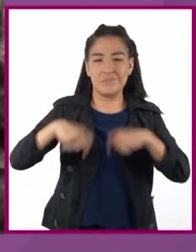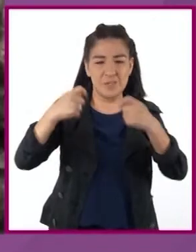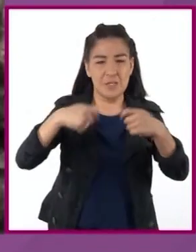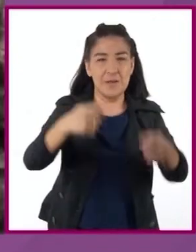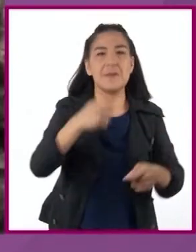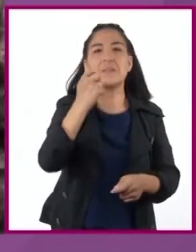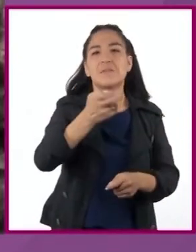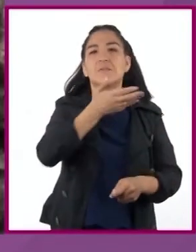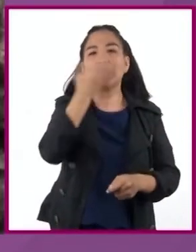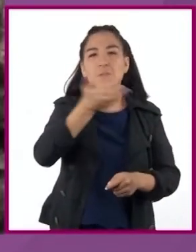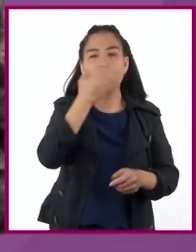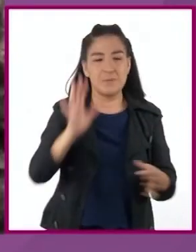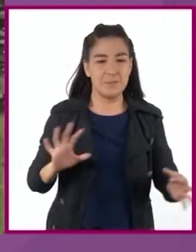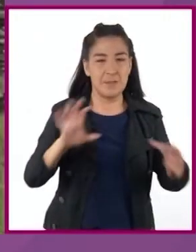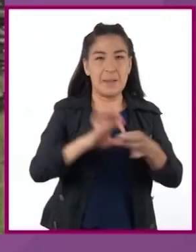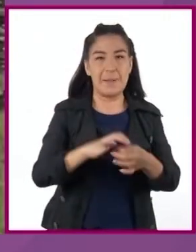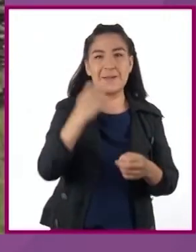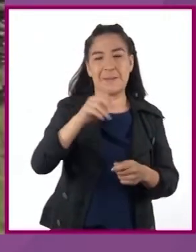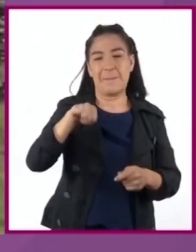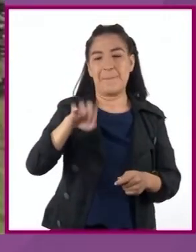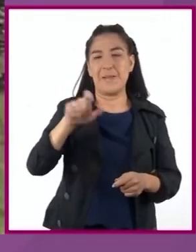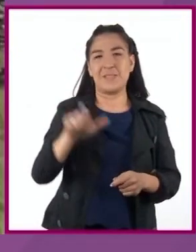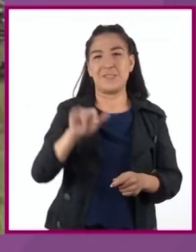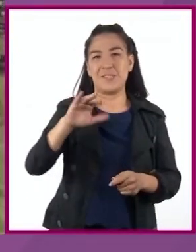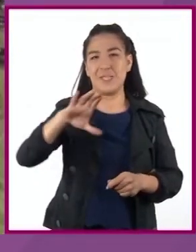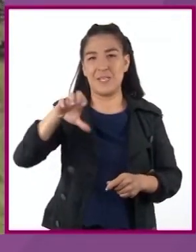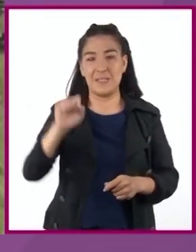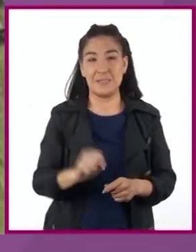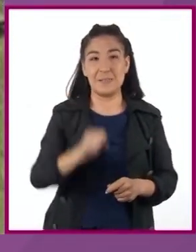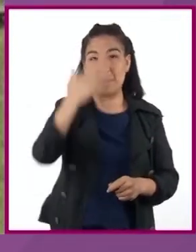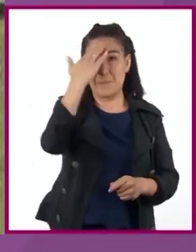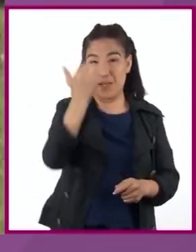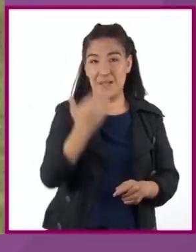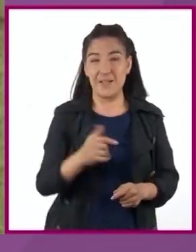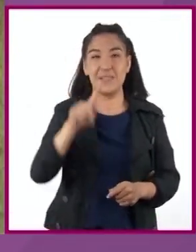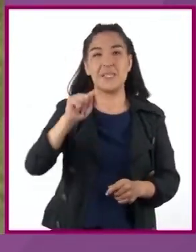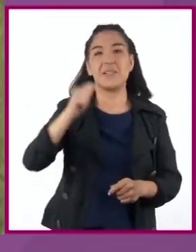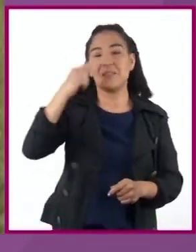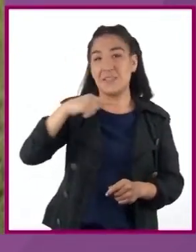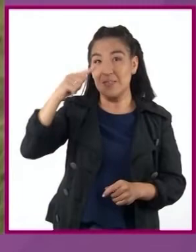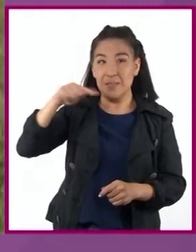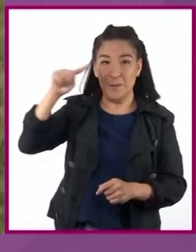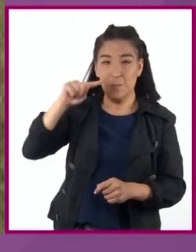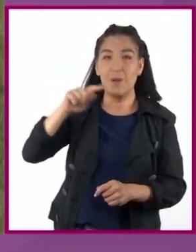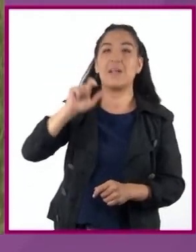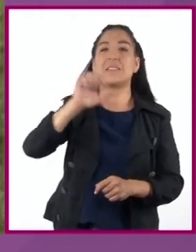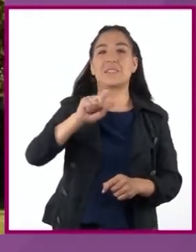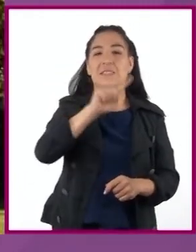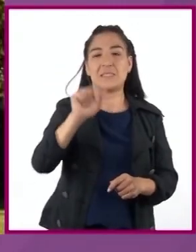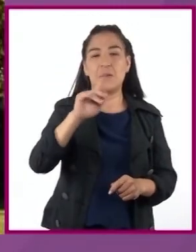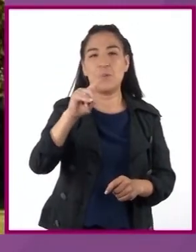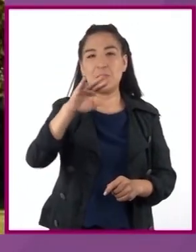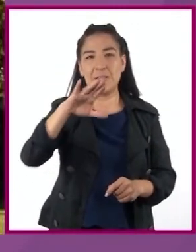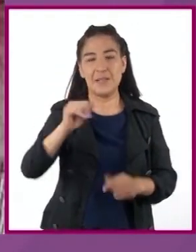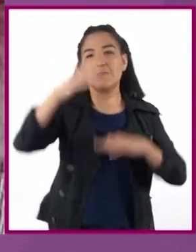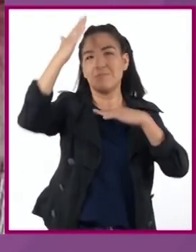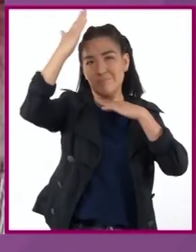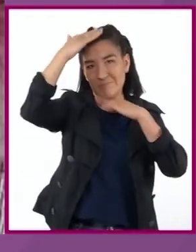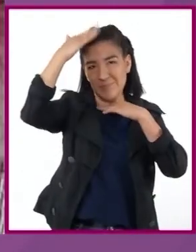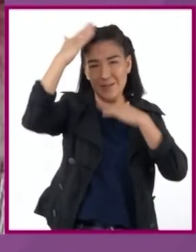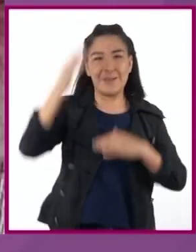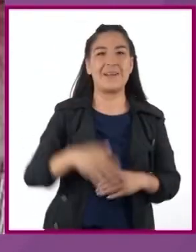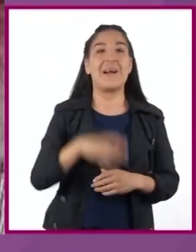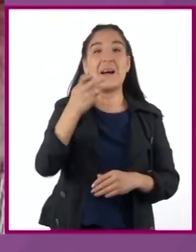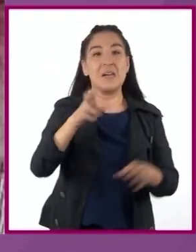base en la diversidad entre los mexicas, mayas, teotihuacanos, zapotecos, mixtecos y olmecas, y